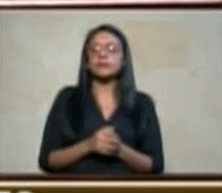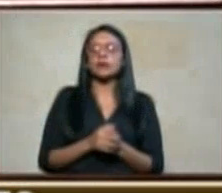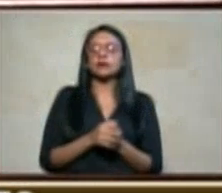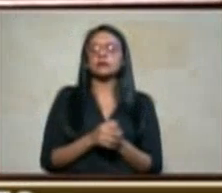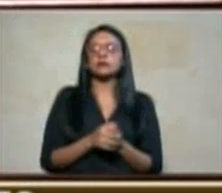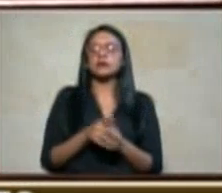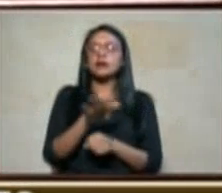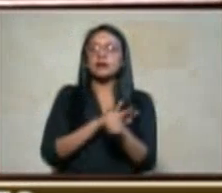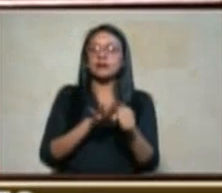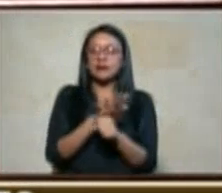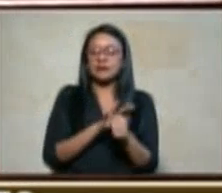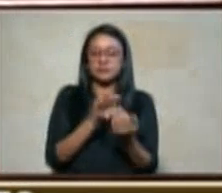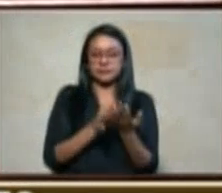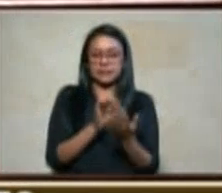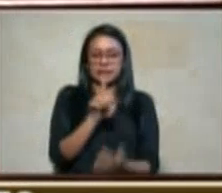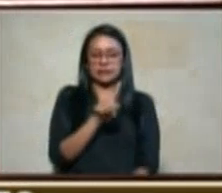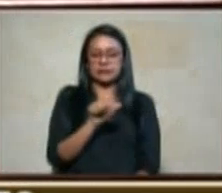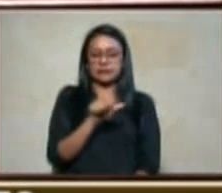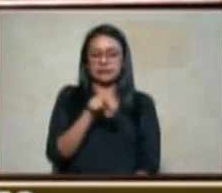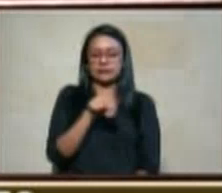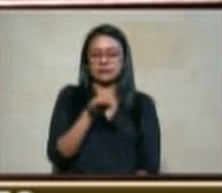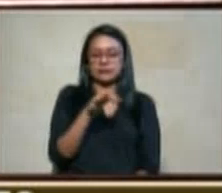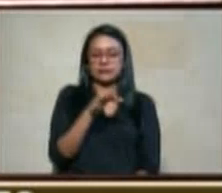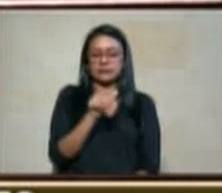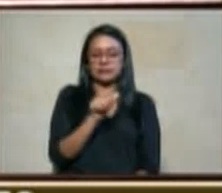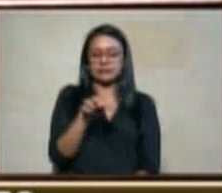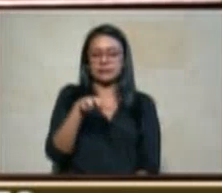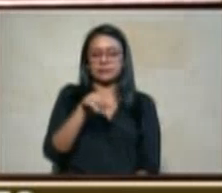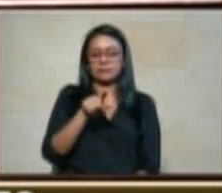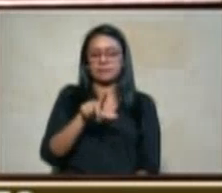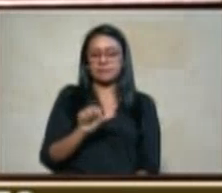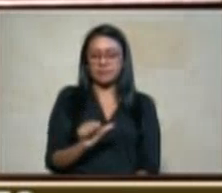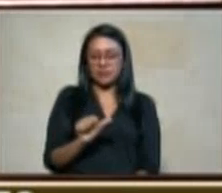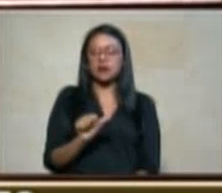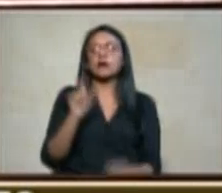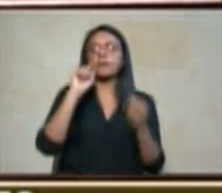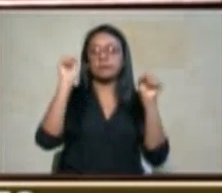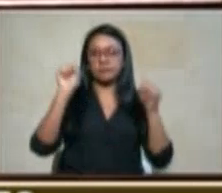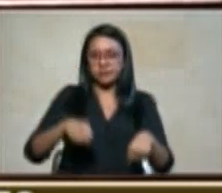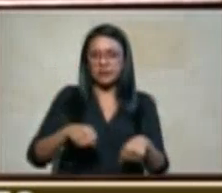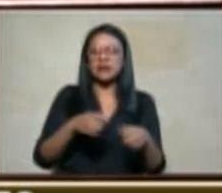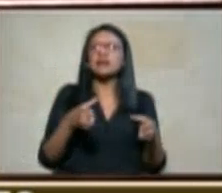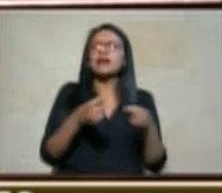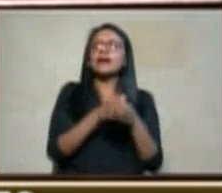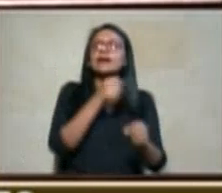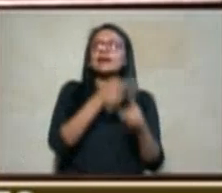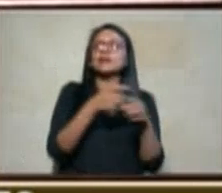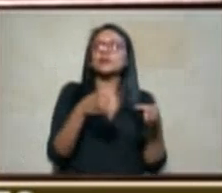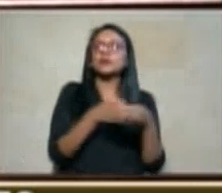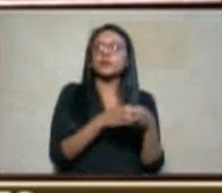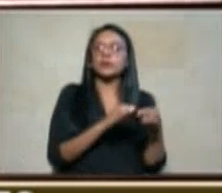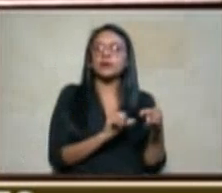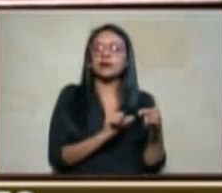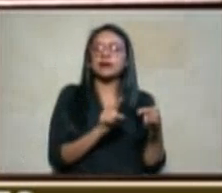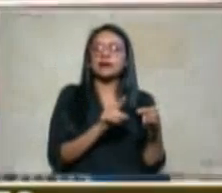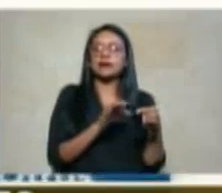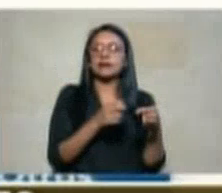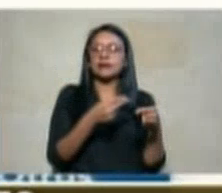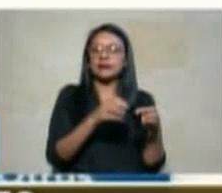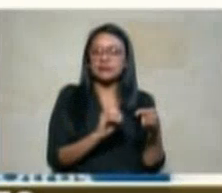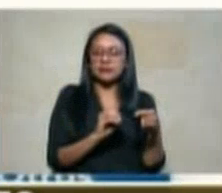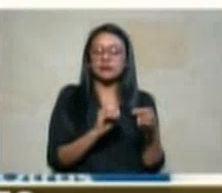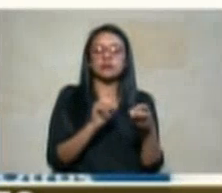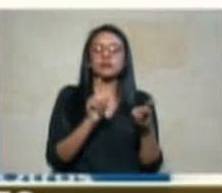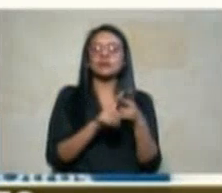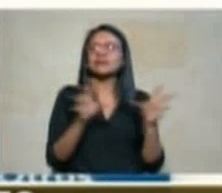el caso de Santa Paula, donde estaba allí probablemente los Castaños. Estamos hablando